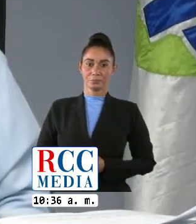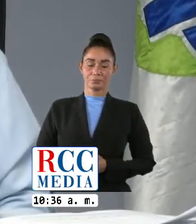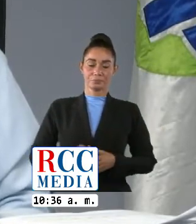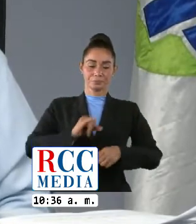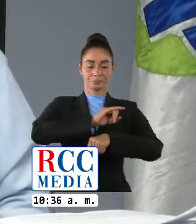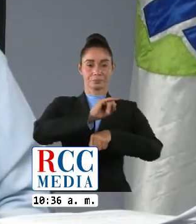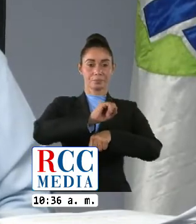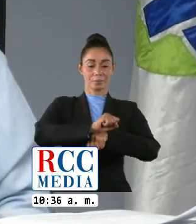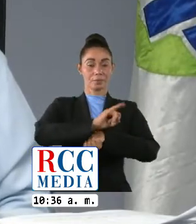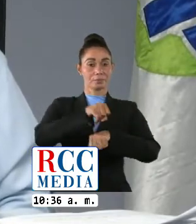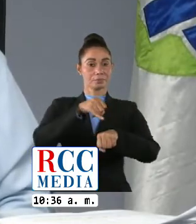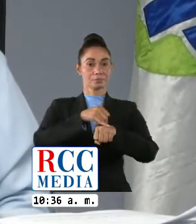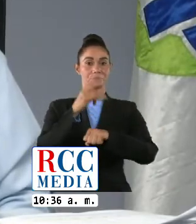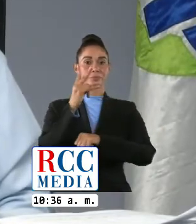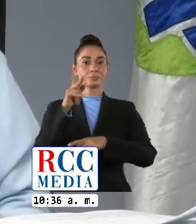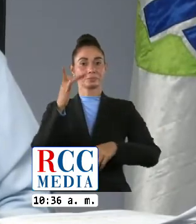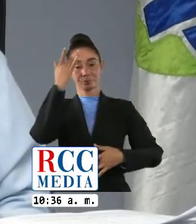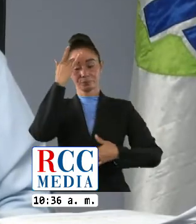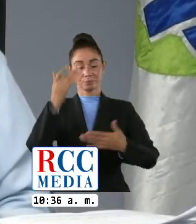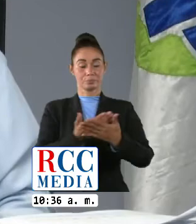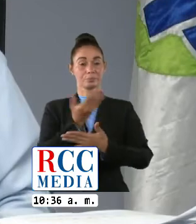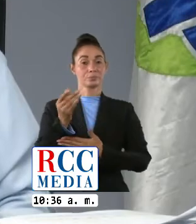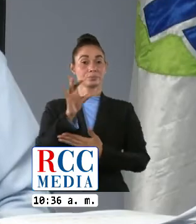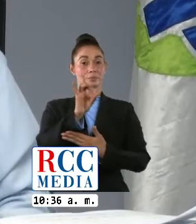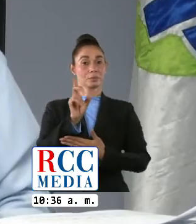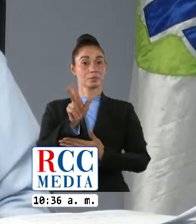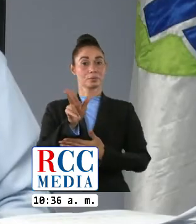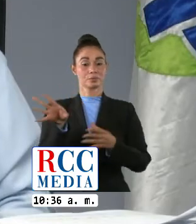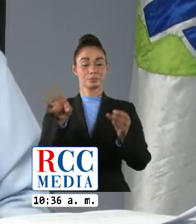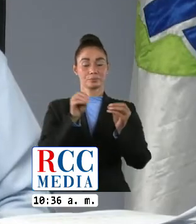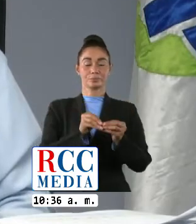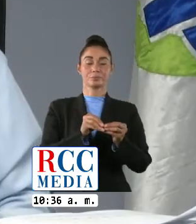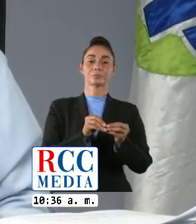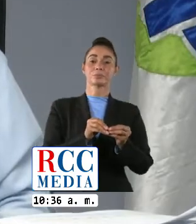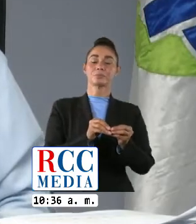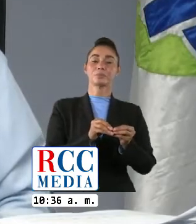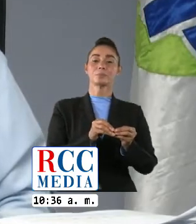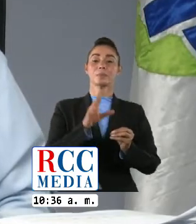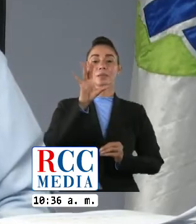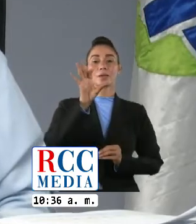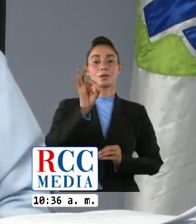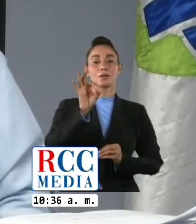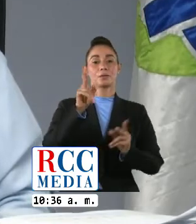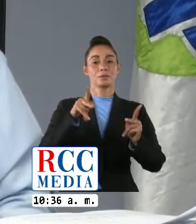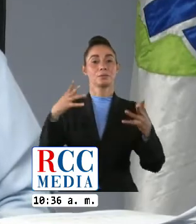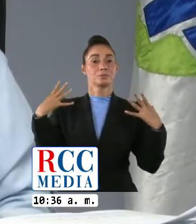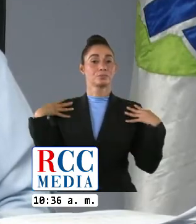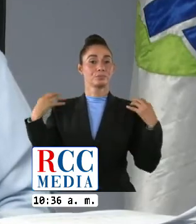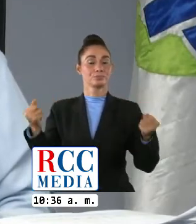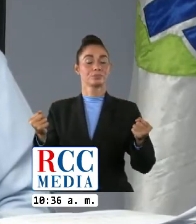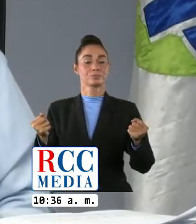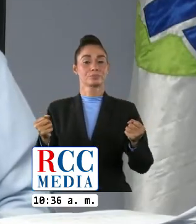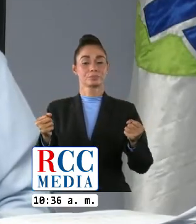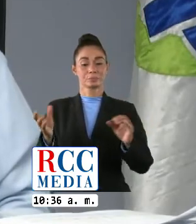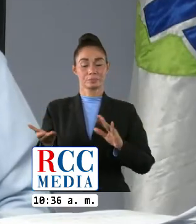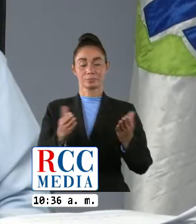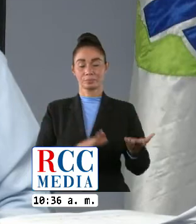Juan, 2 casos nuevos, 83 acumulados, 9 recuperados,